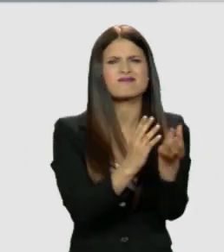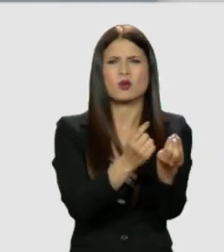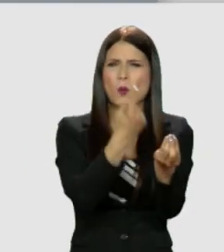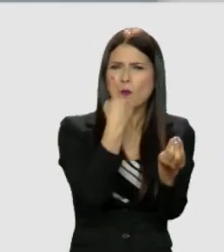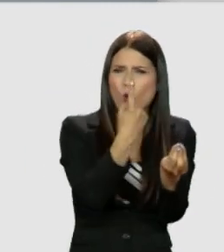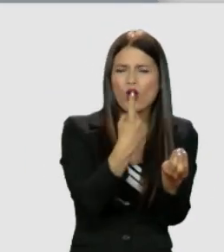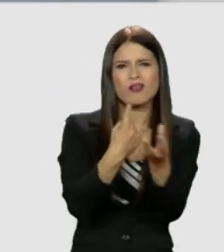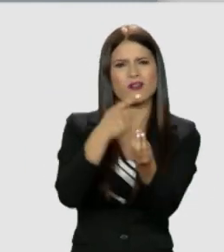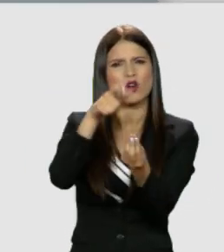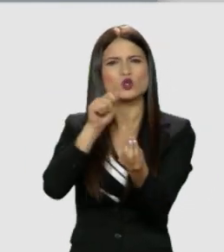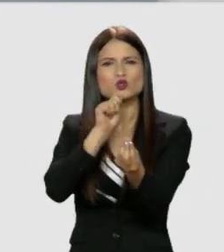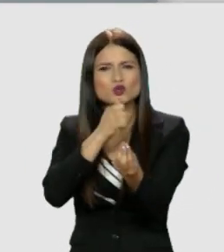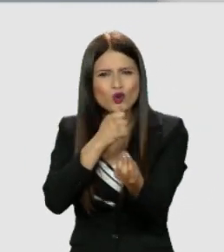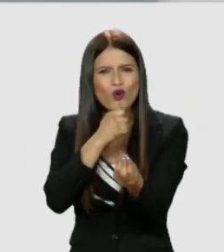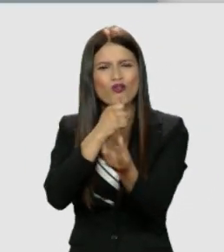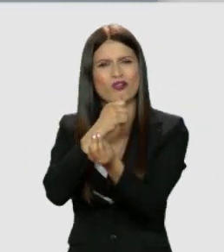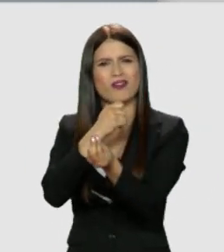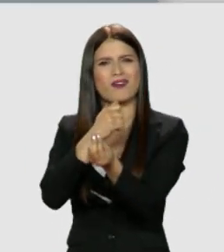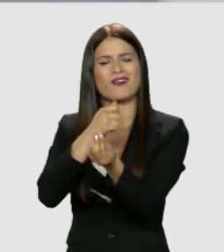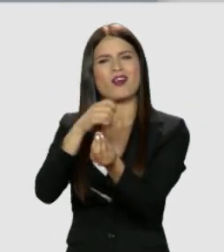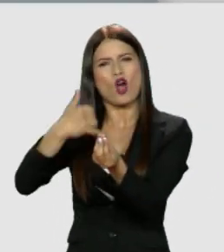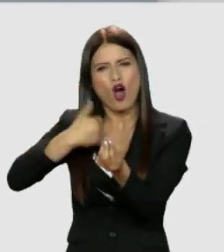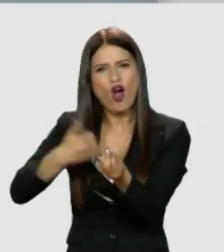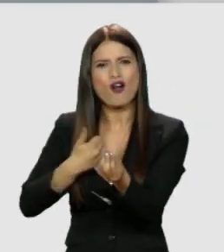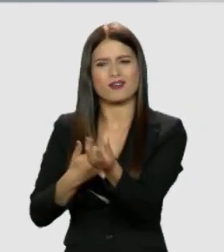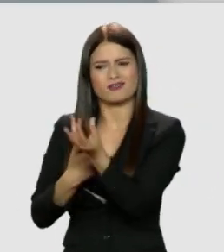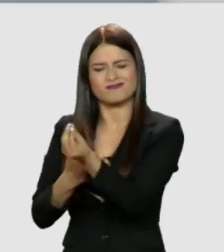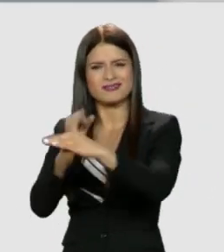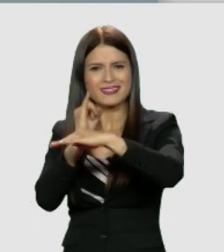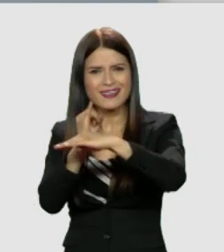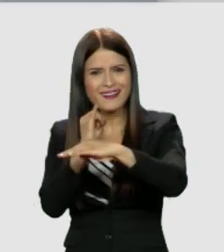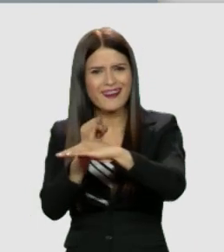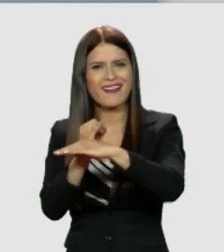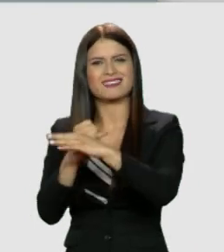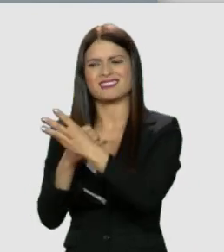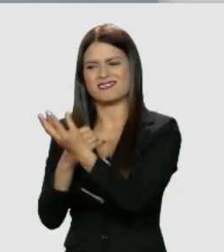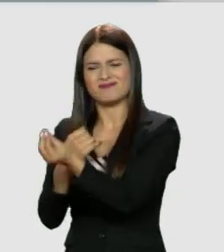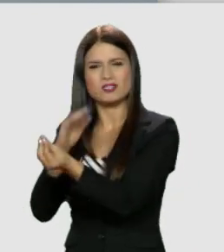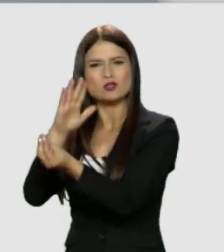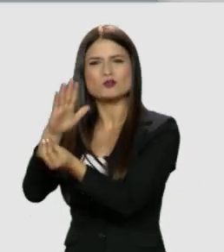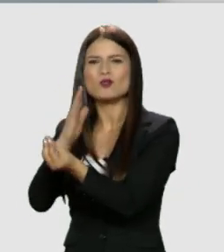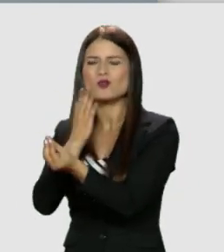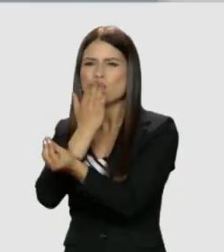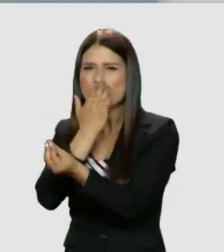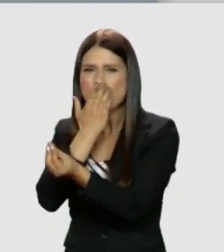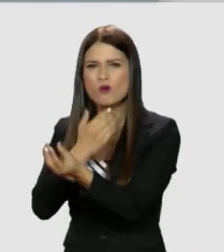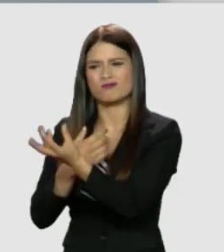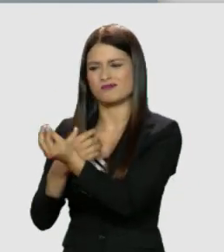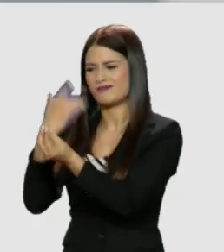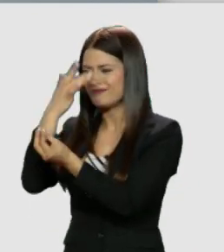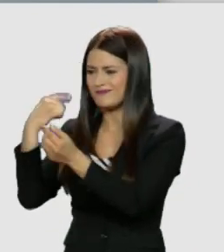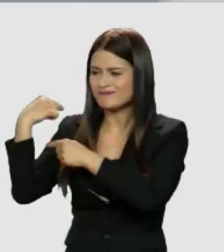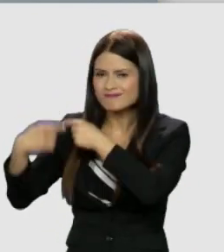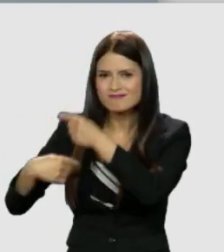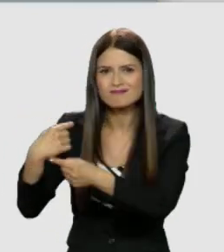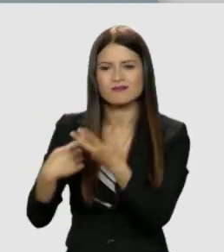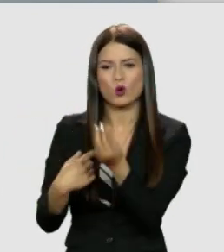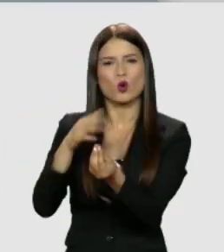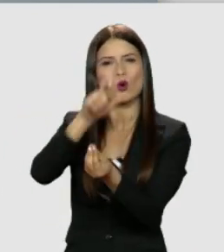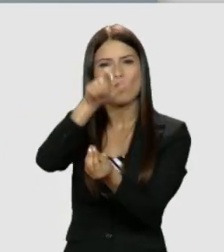jóvenes a la iglesia a las comunidades indígenas y afrodescendientes a los empresarios las altas